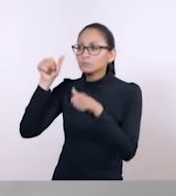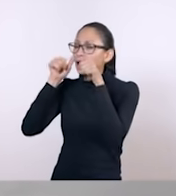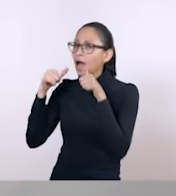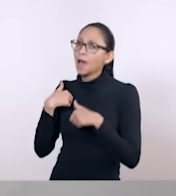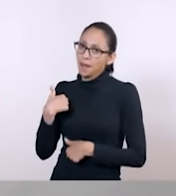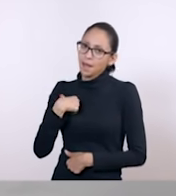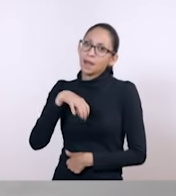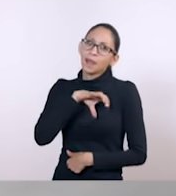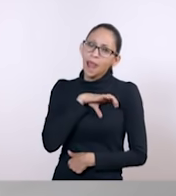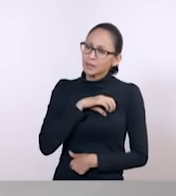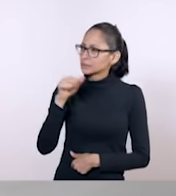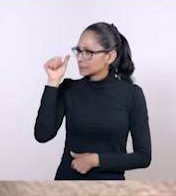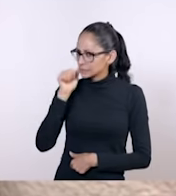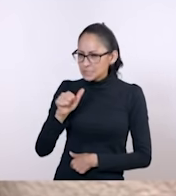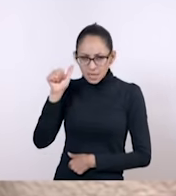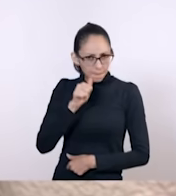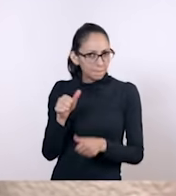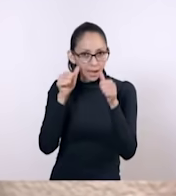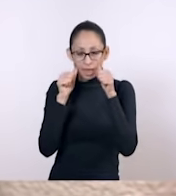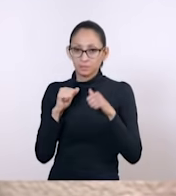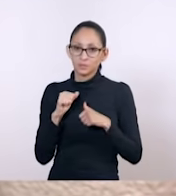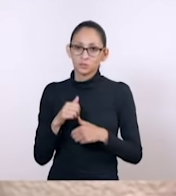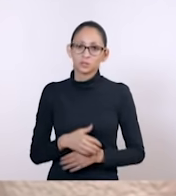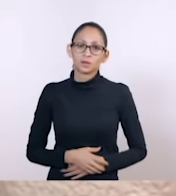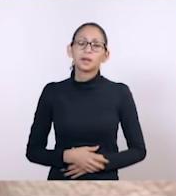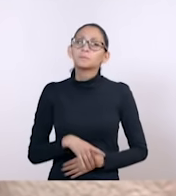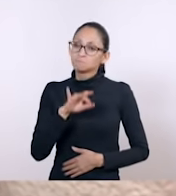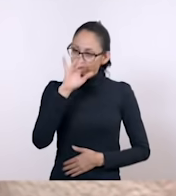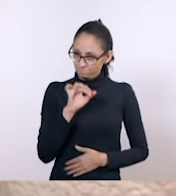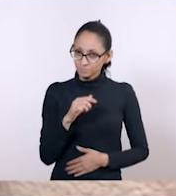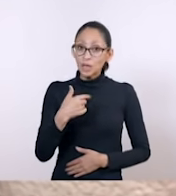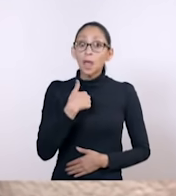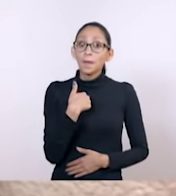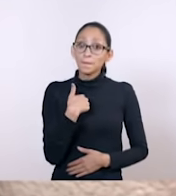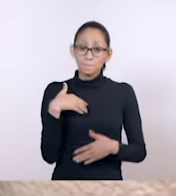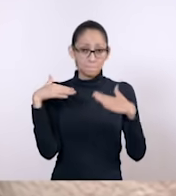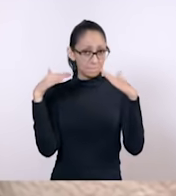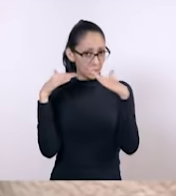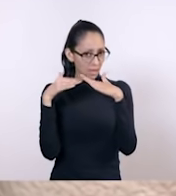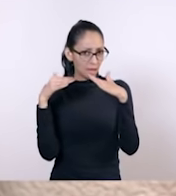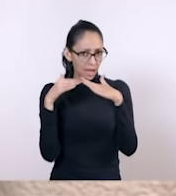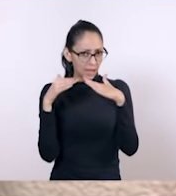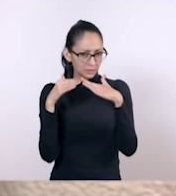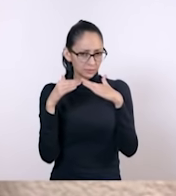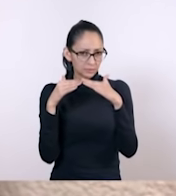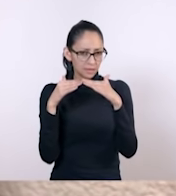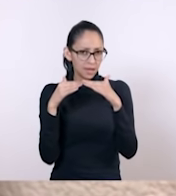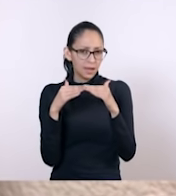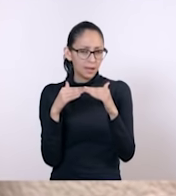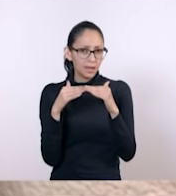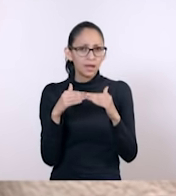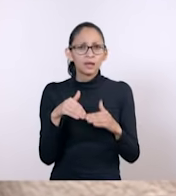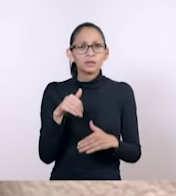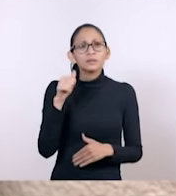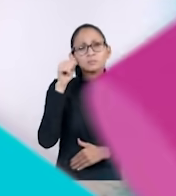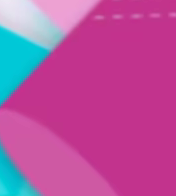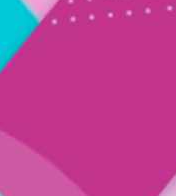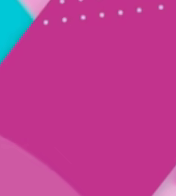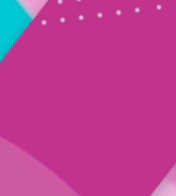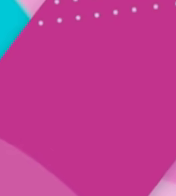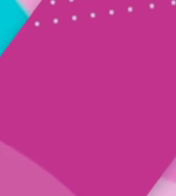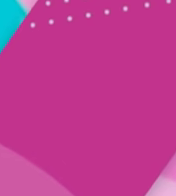me ponen atención. Sí, en mi casa sí me dan la palabra.